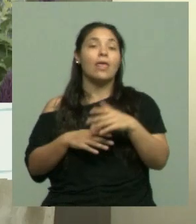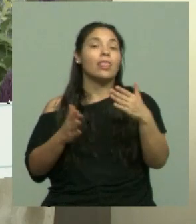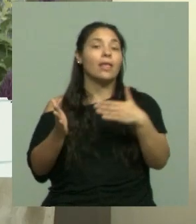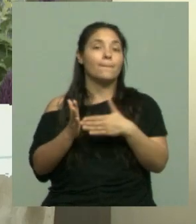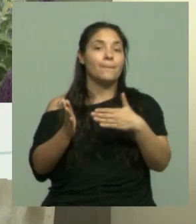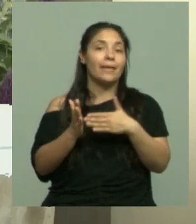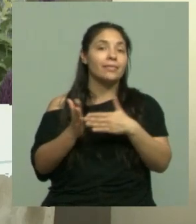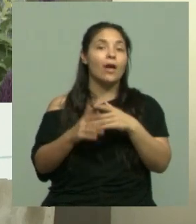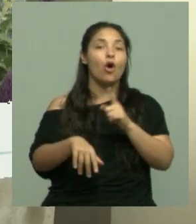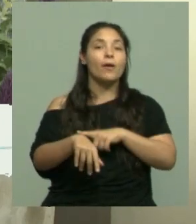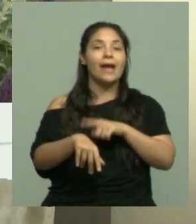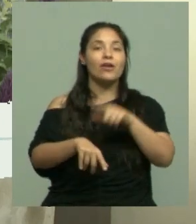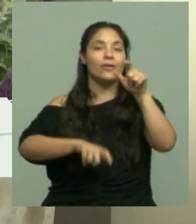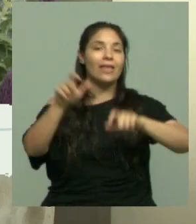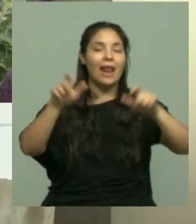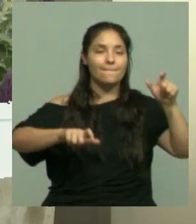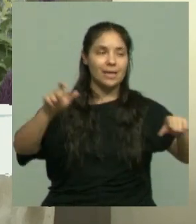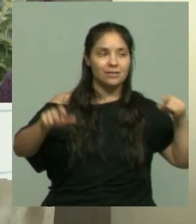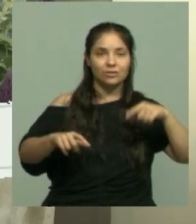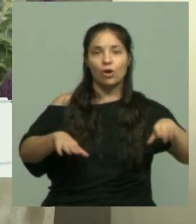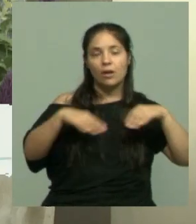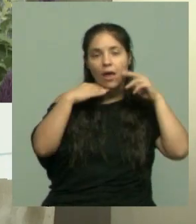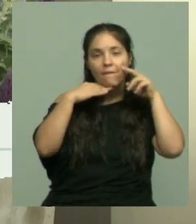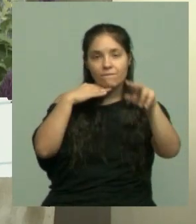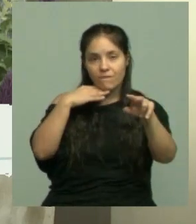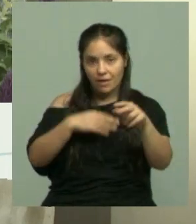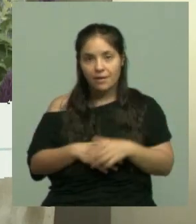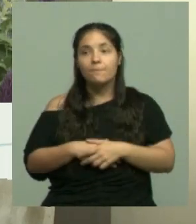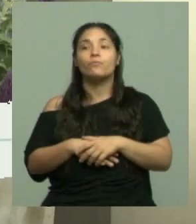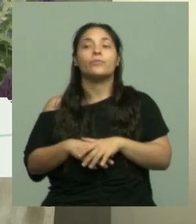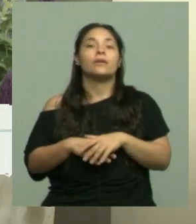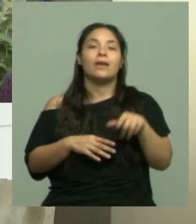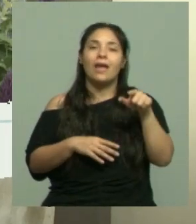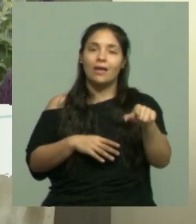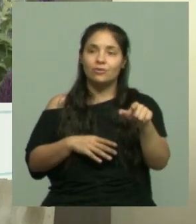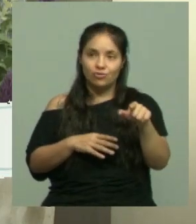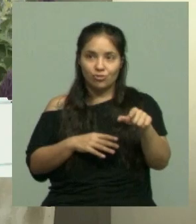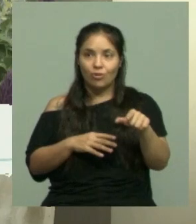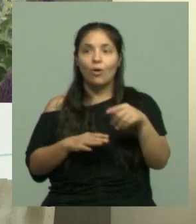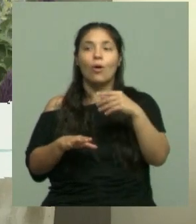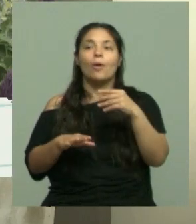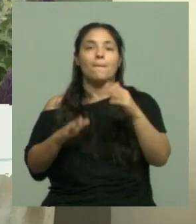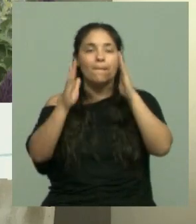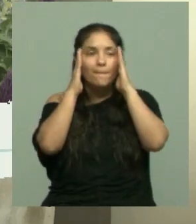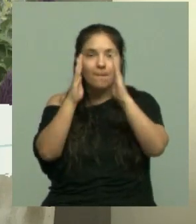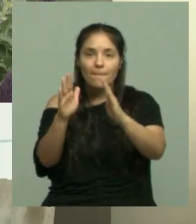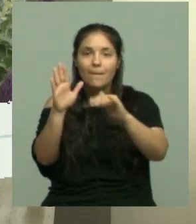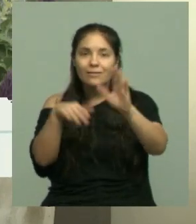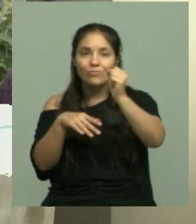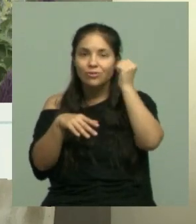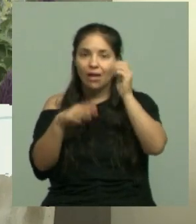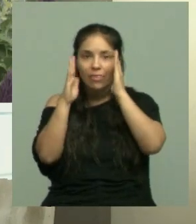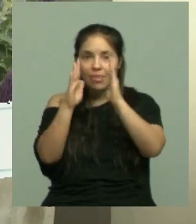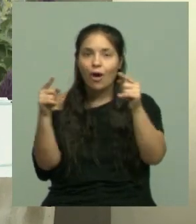del consumidor. Creo que ahí va un desafío muy concreto y muy real, y creo que es donde están puestos los principales objetivos en relación a